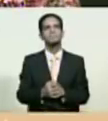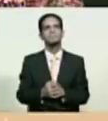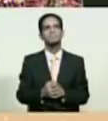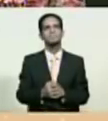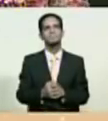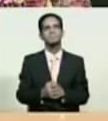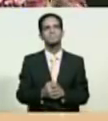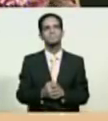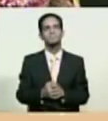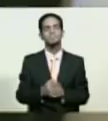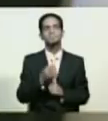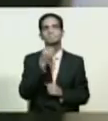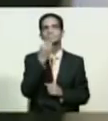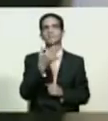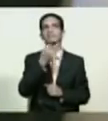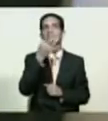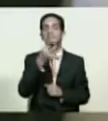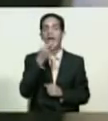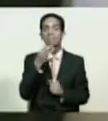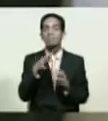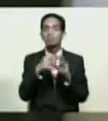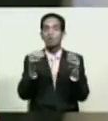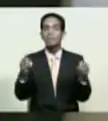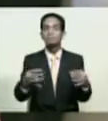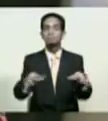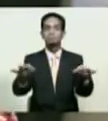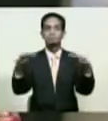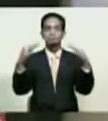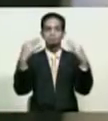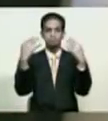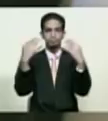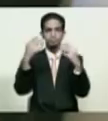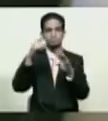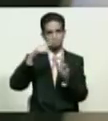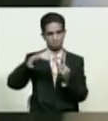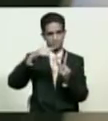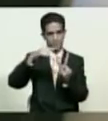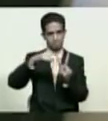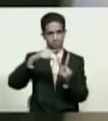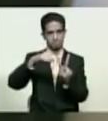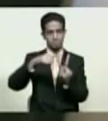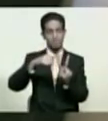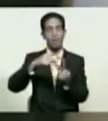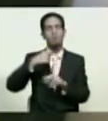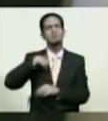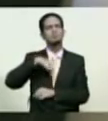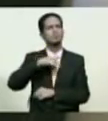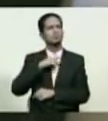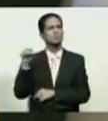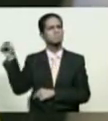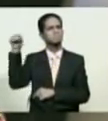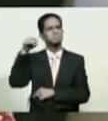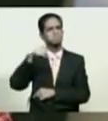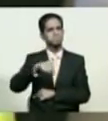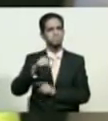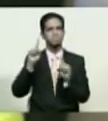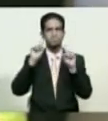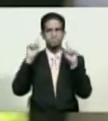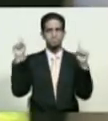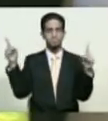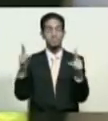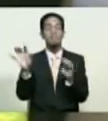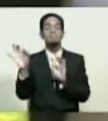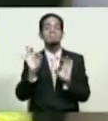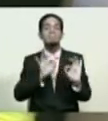Así es, Barry. Buenas tardes para ti y para toda la audiencia que a esta hora sintoniza Venezolana de Televisión. Nosotros nos encontramos desde la sala Manuelita Sáenz del